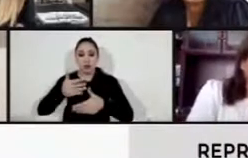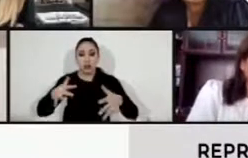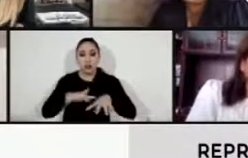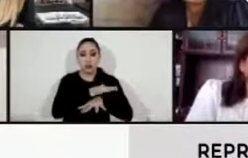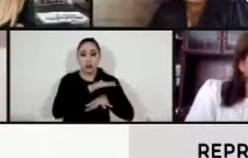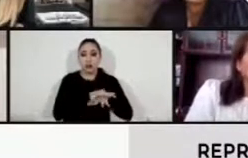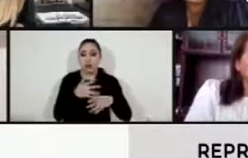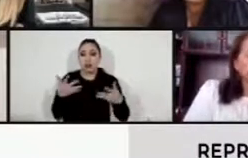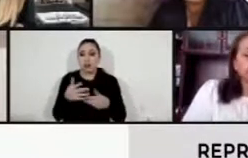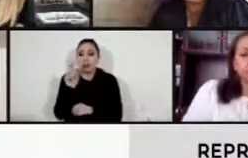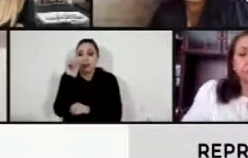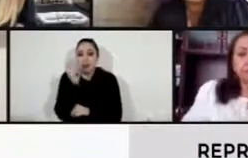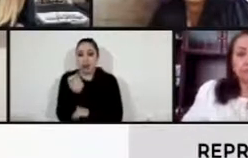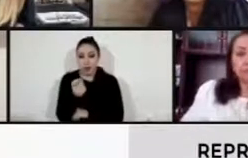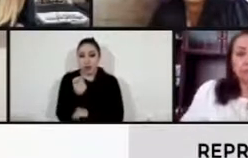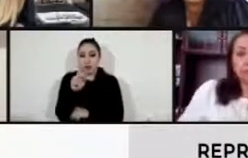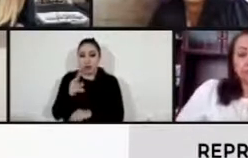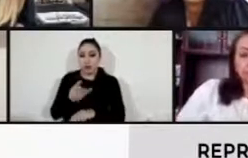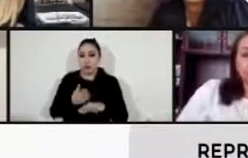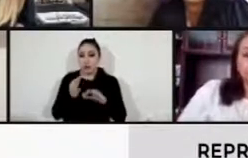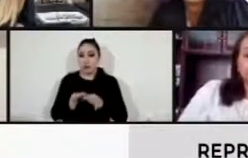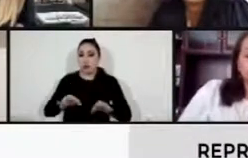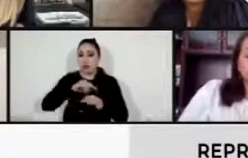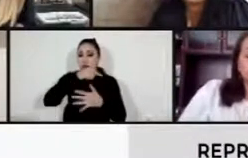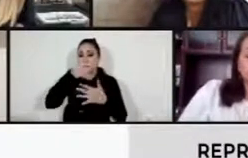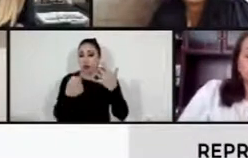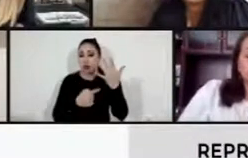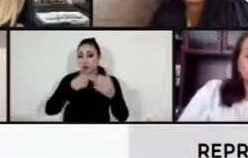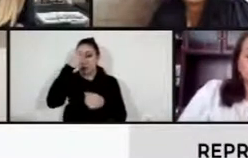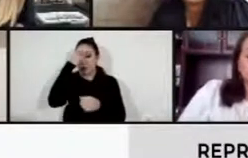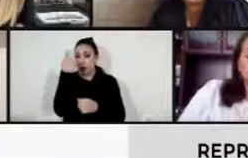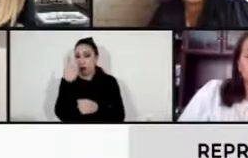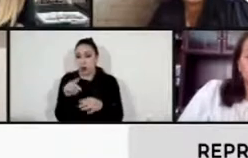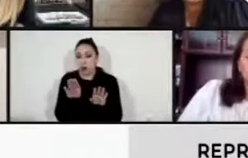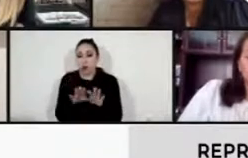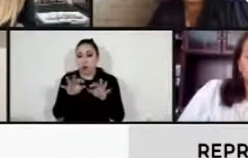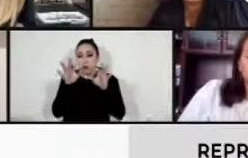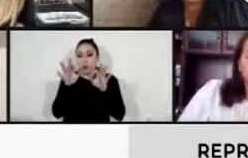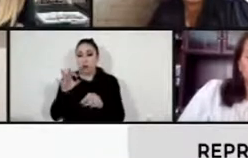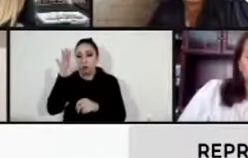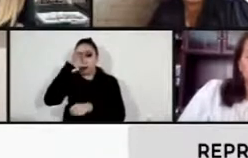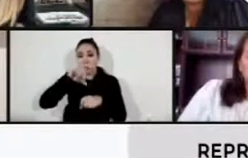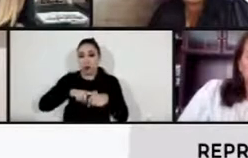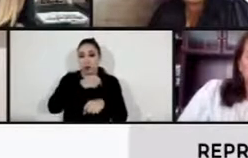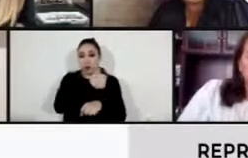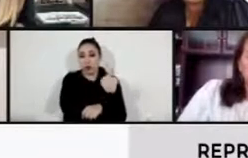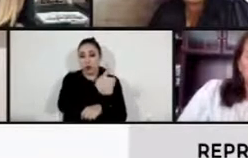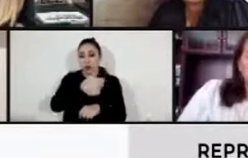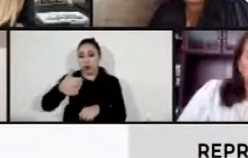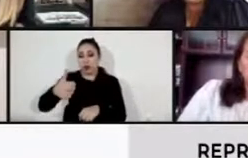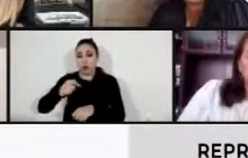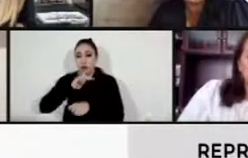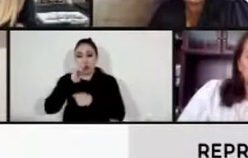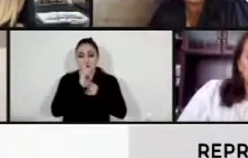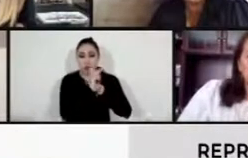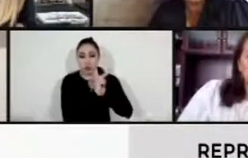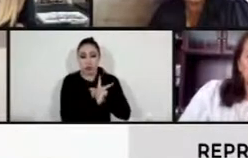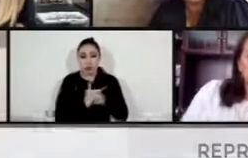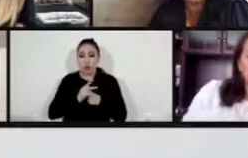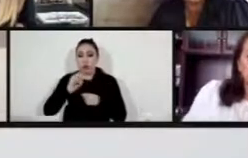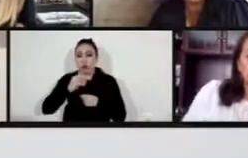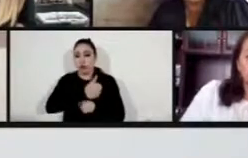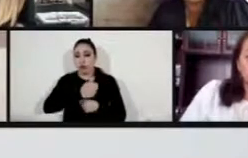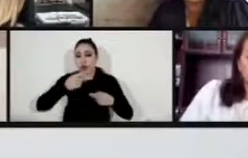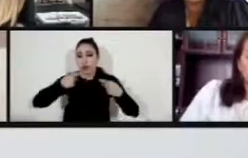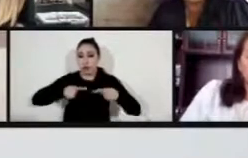existencia y antigüedad. Son elementos determinantes el bagaje cultural y de información sistematizada que permite documentar sus